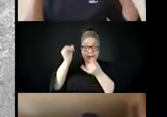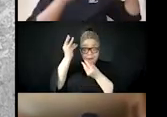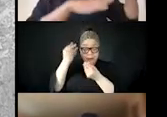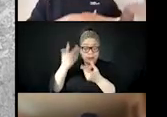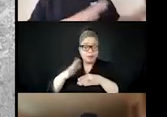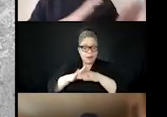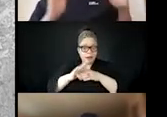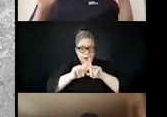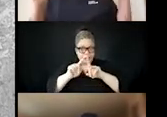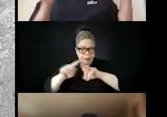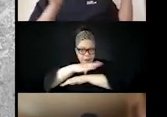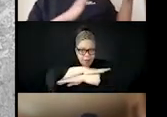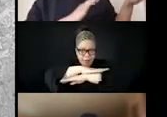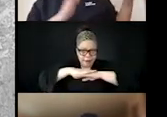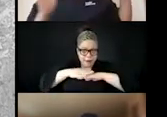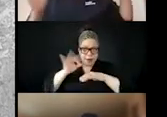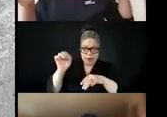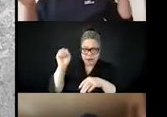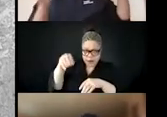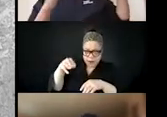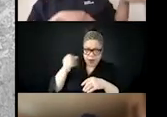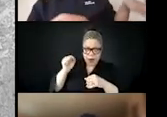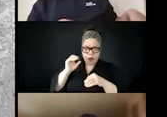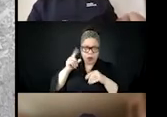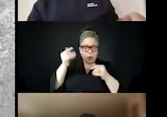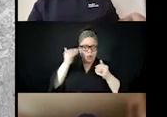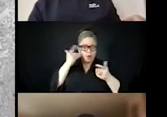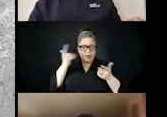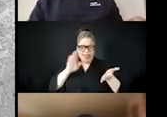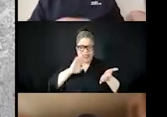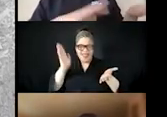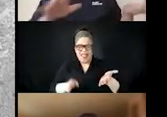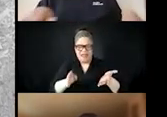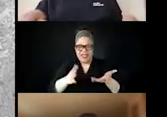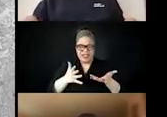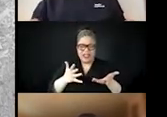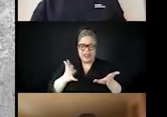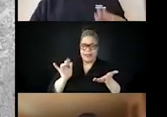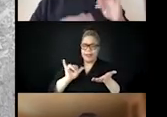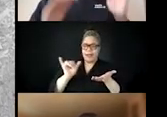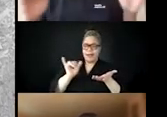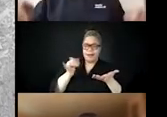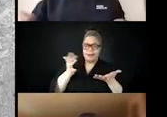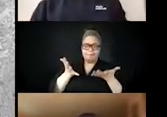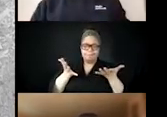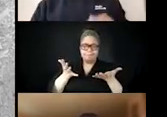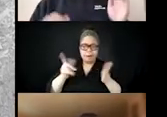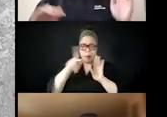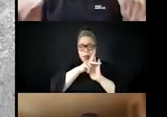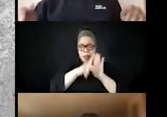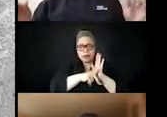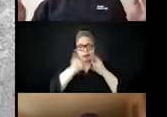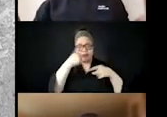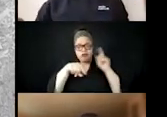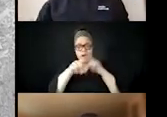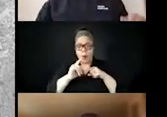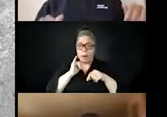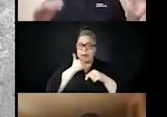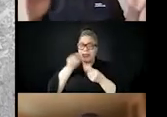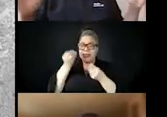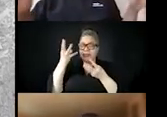nunca es digamos la política alrededor de la desinformación viene después